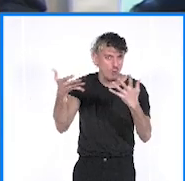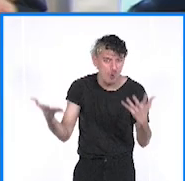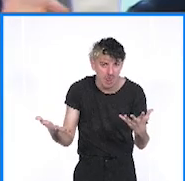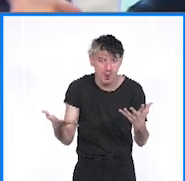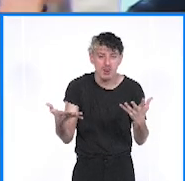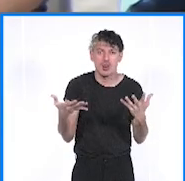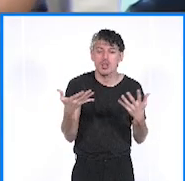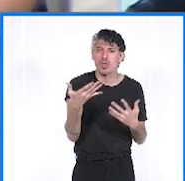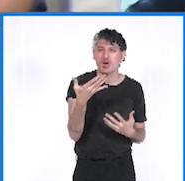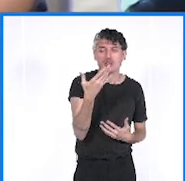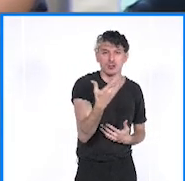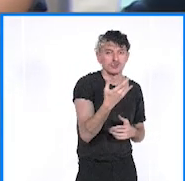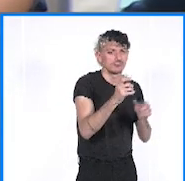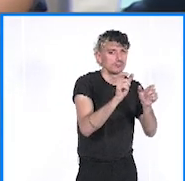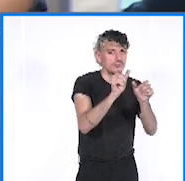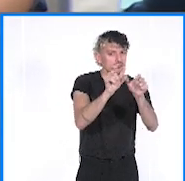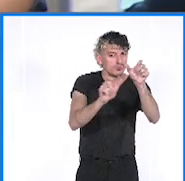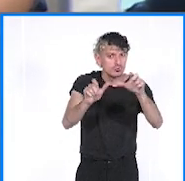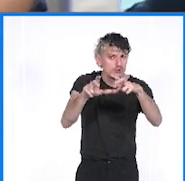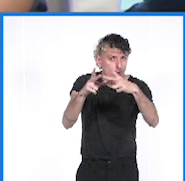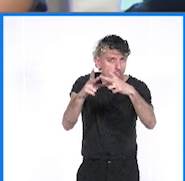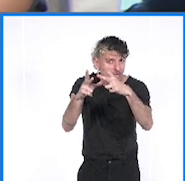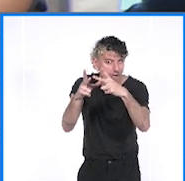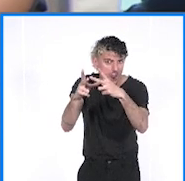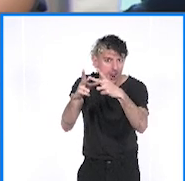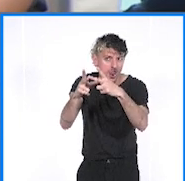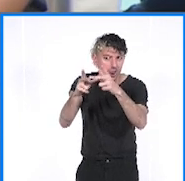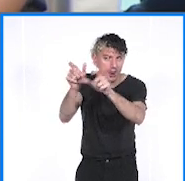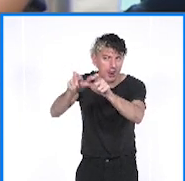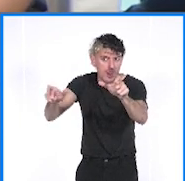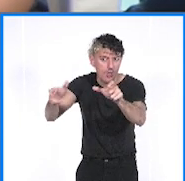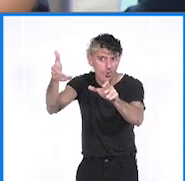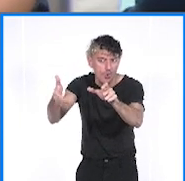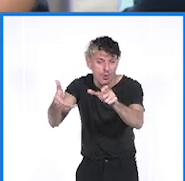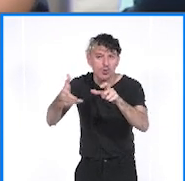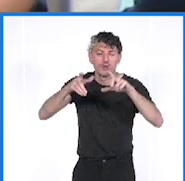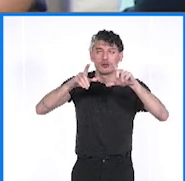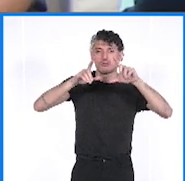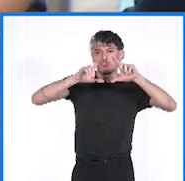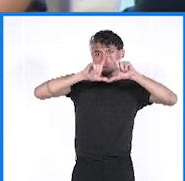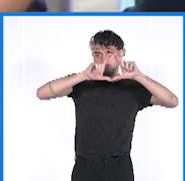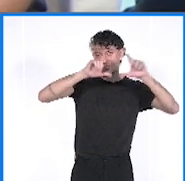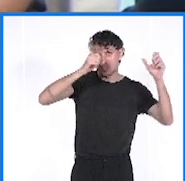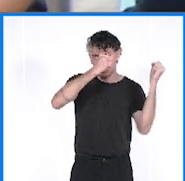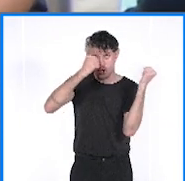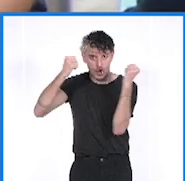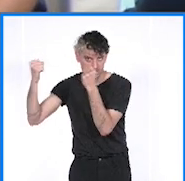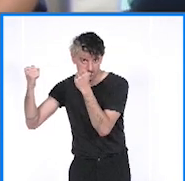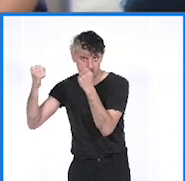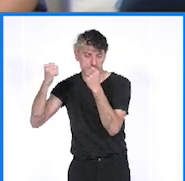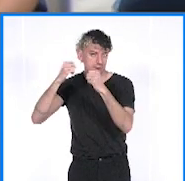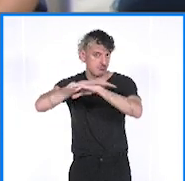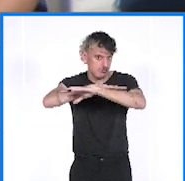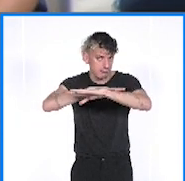capital social en en el territorio eh combinan por otro lado un apoyo institucional muy fuerte y y combinan